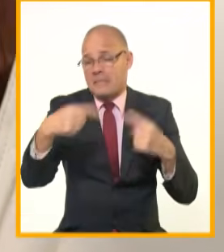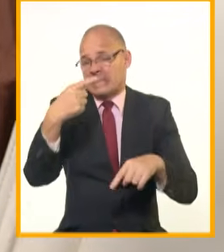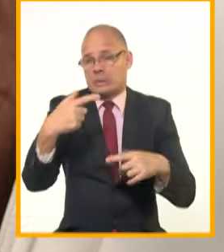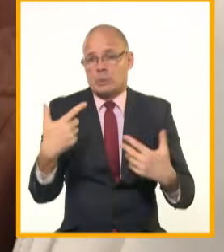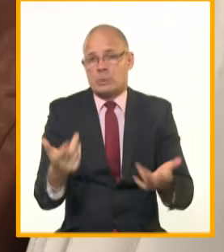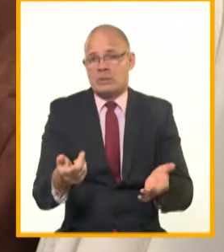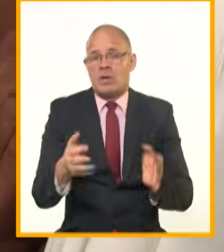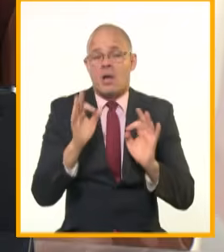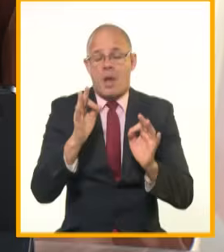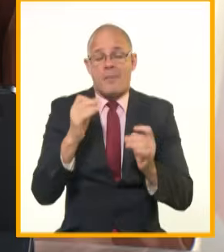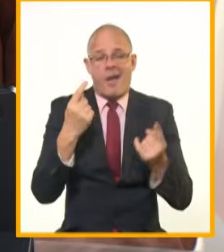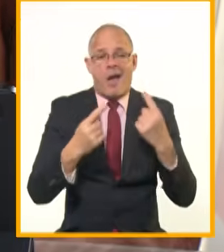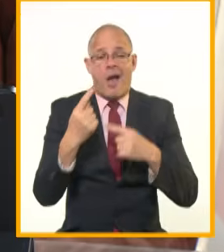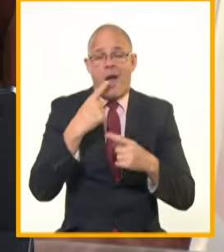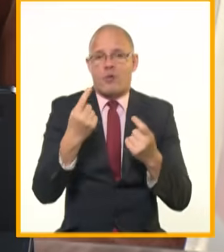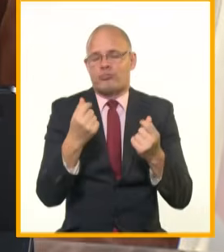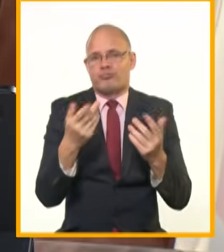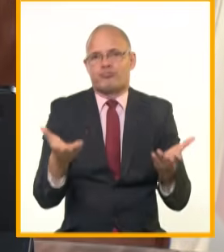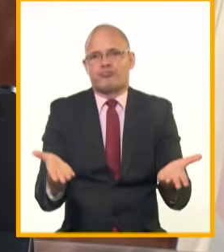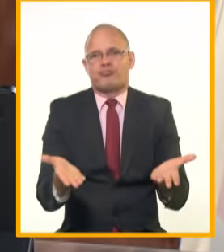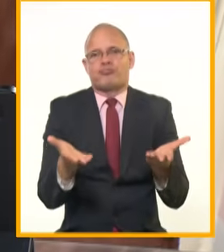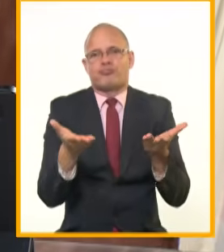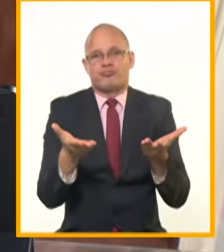indicadores macroeconómicos,